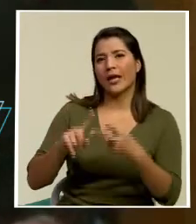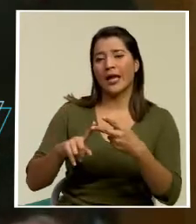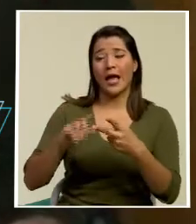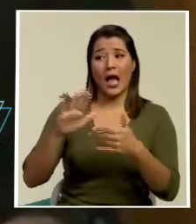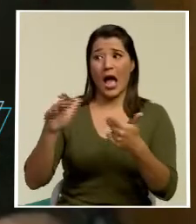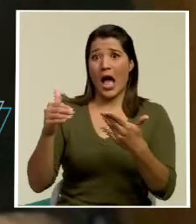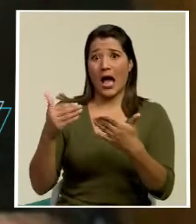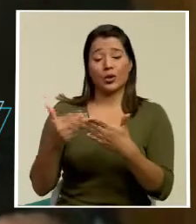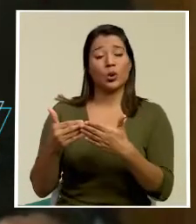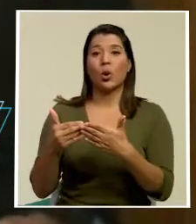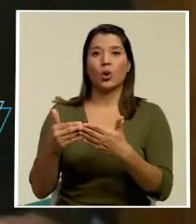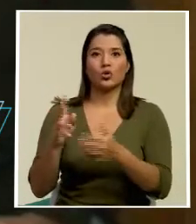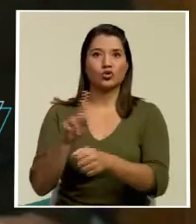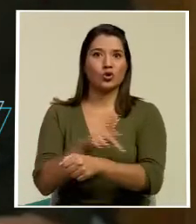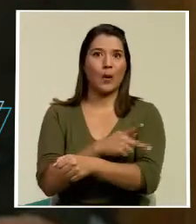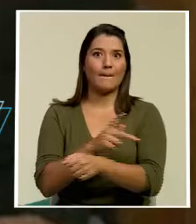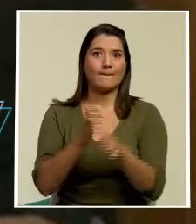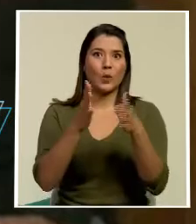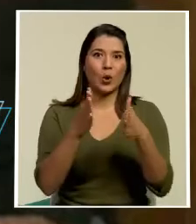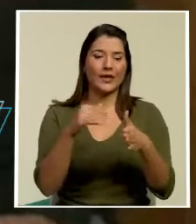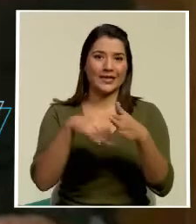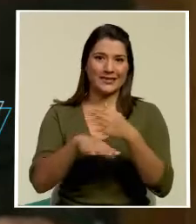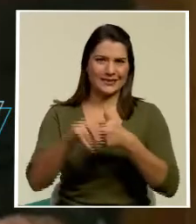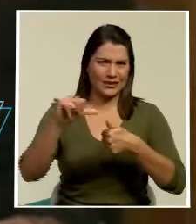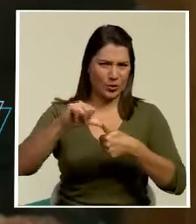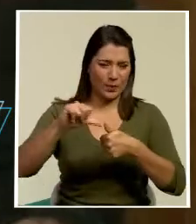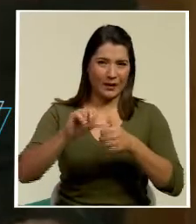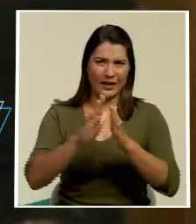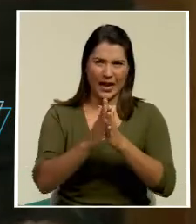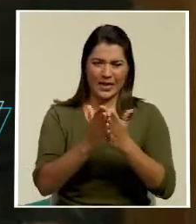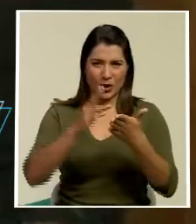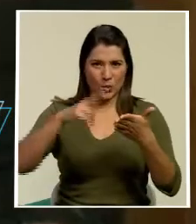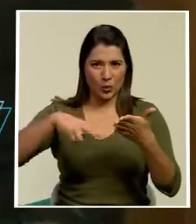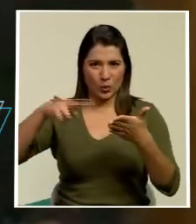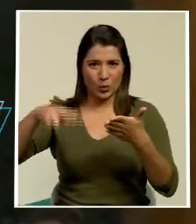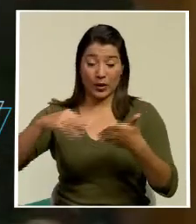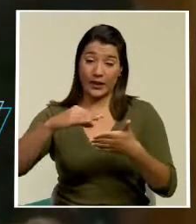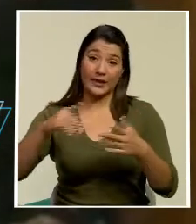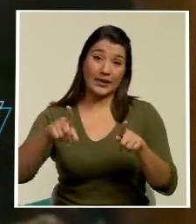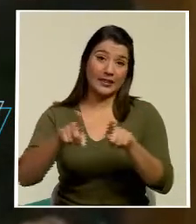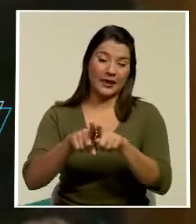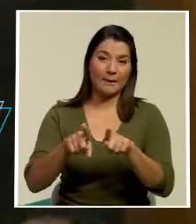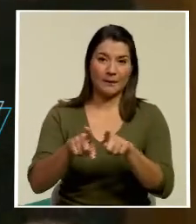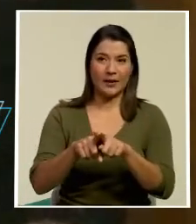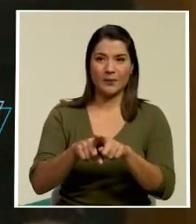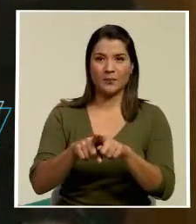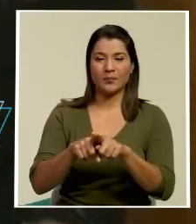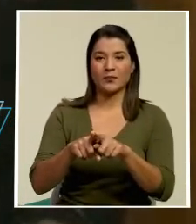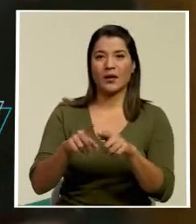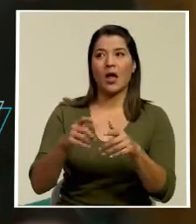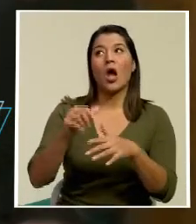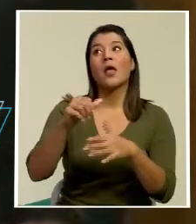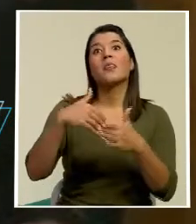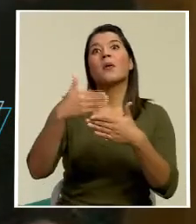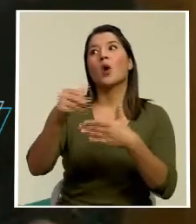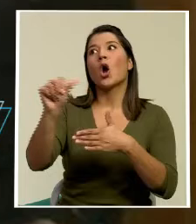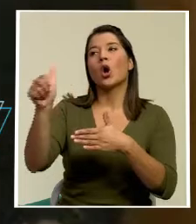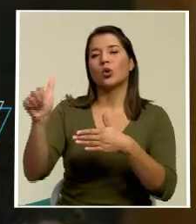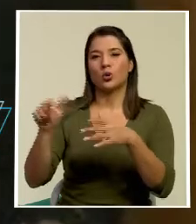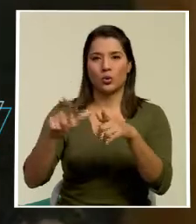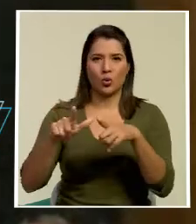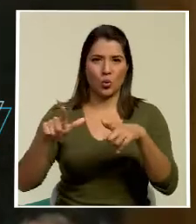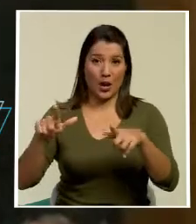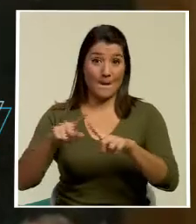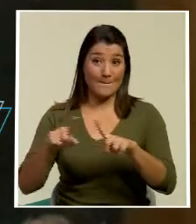poetas de Centroamérica y y después ya de otras latitudes, pero